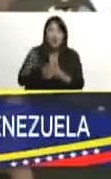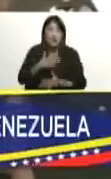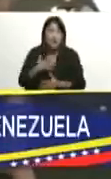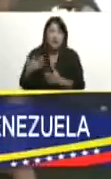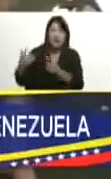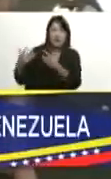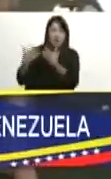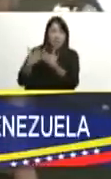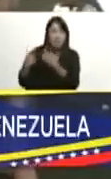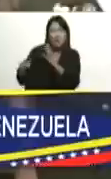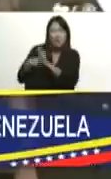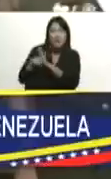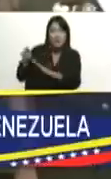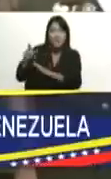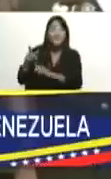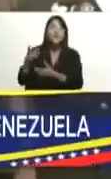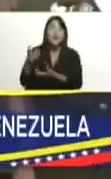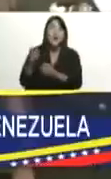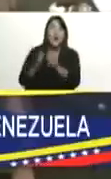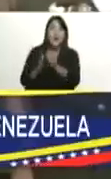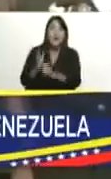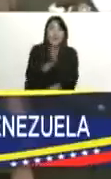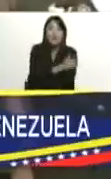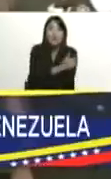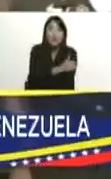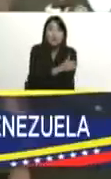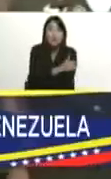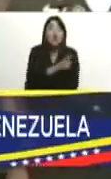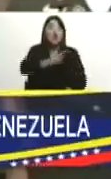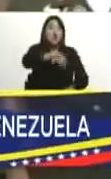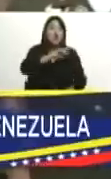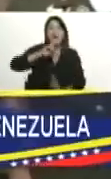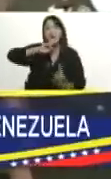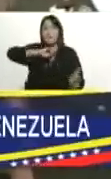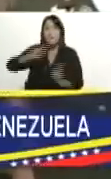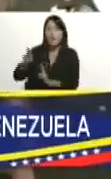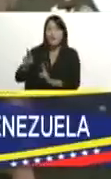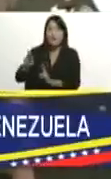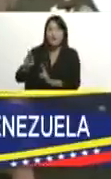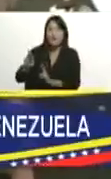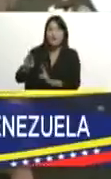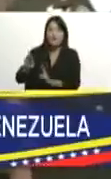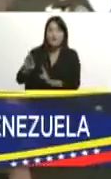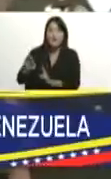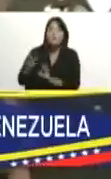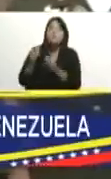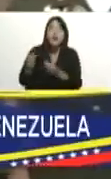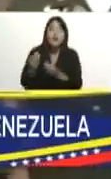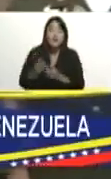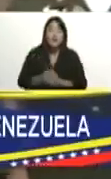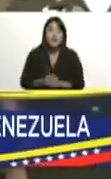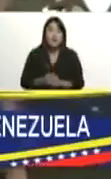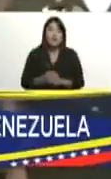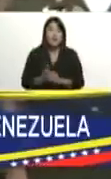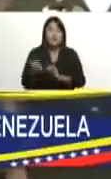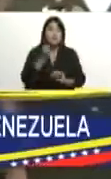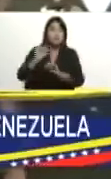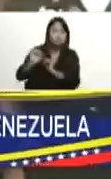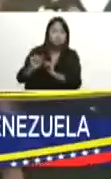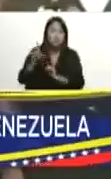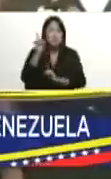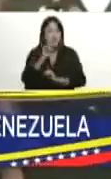desestabilizadores, a los cuales sabremos responder de manera firme y decidida para derrotar a la intriga y